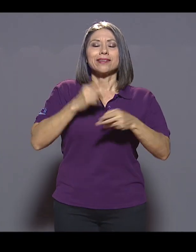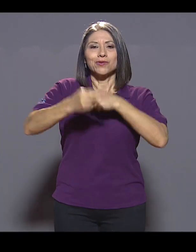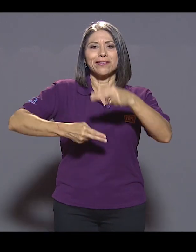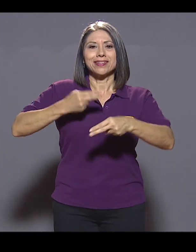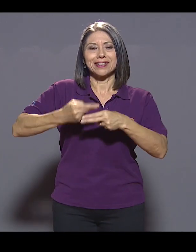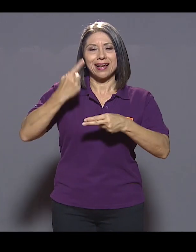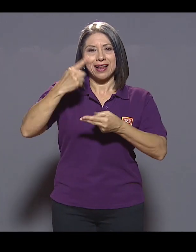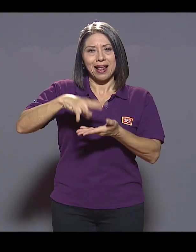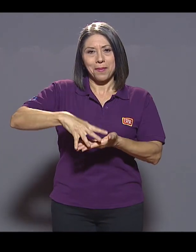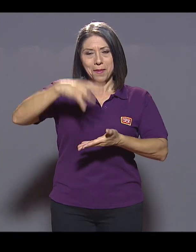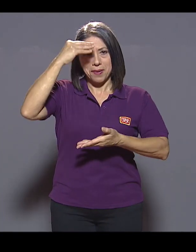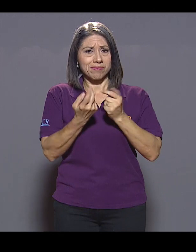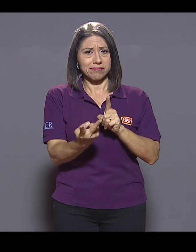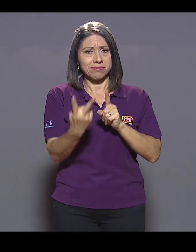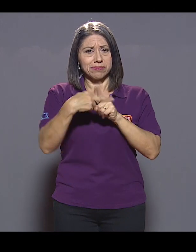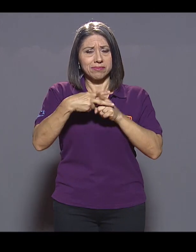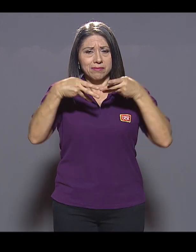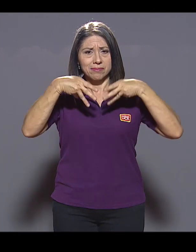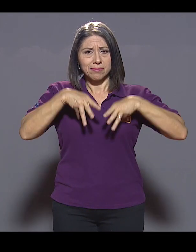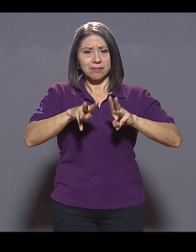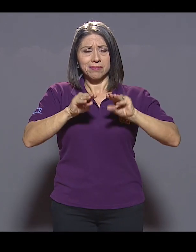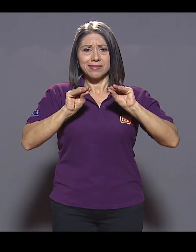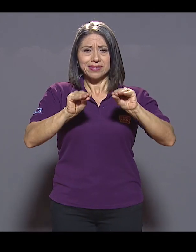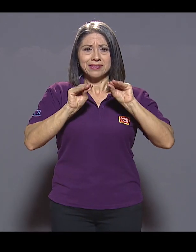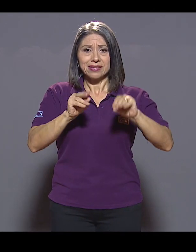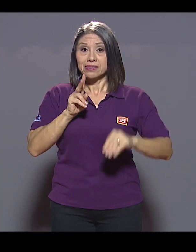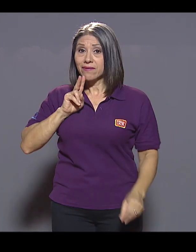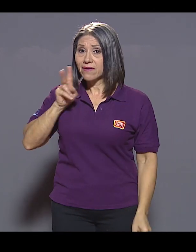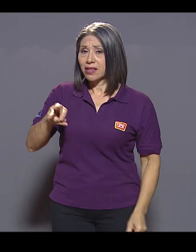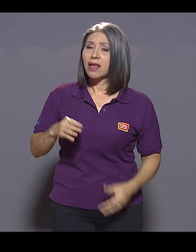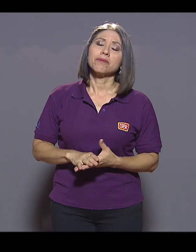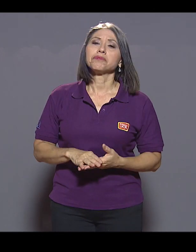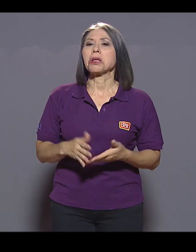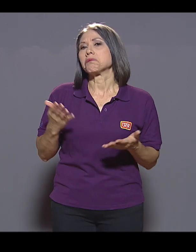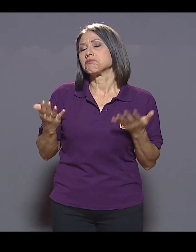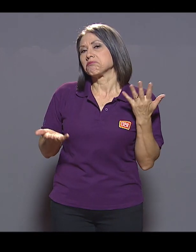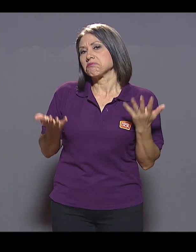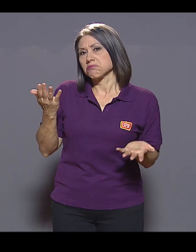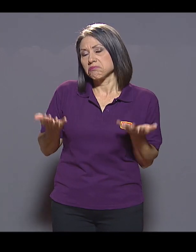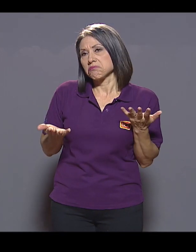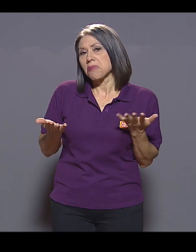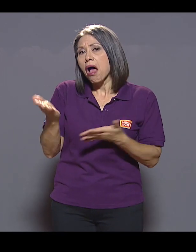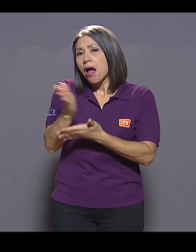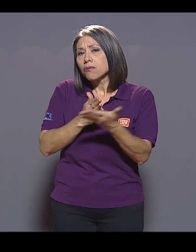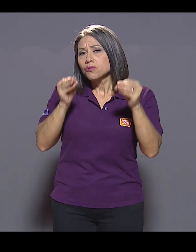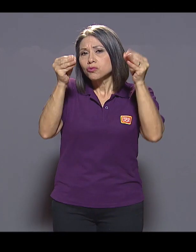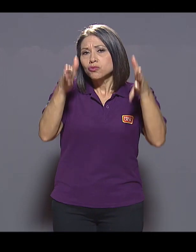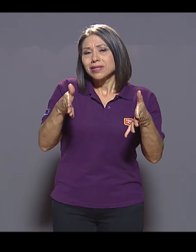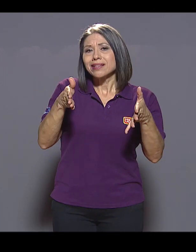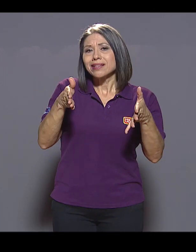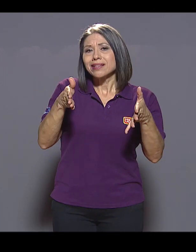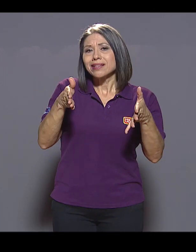el personal docente el incluir dentro de sus mediaciones pedagógicas prácticas totalmente